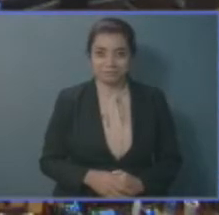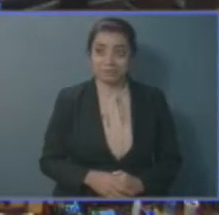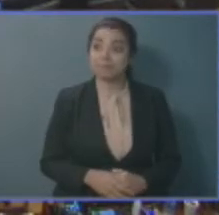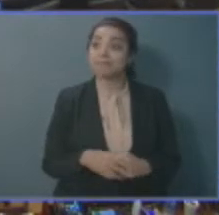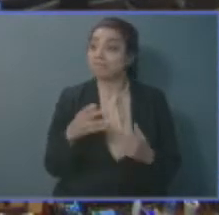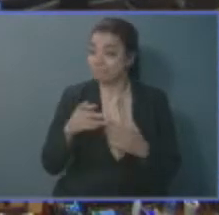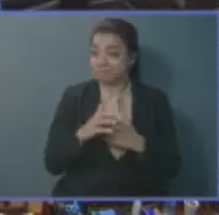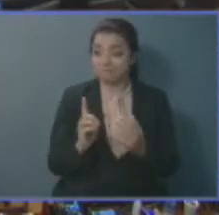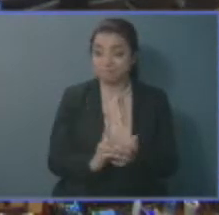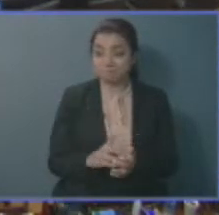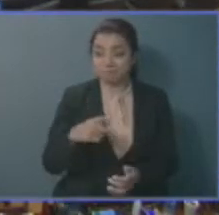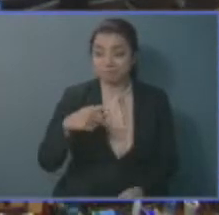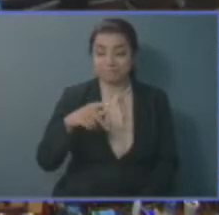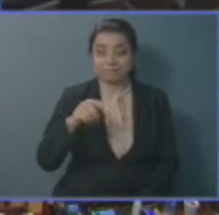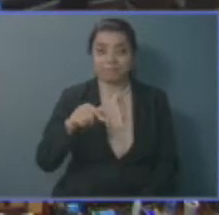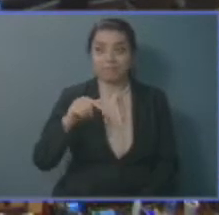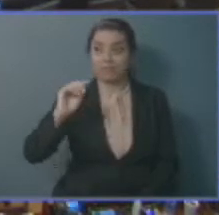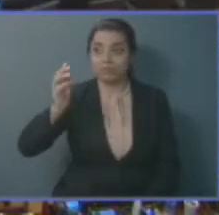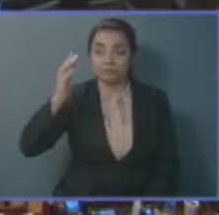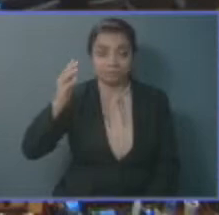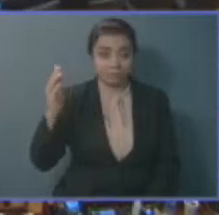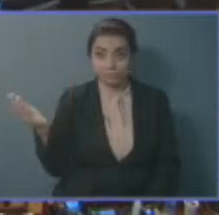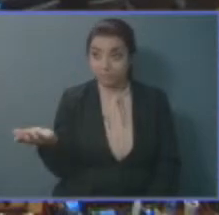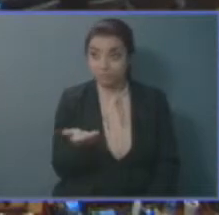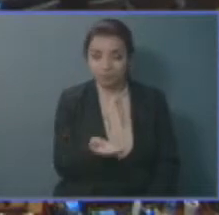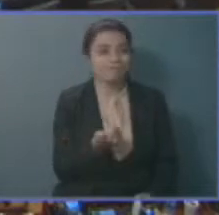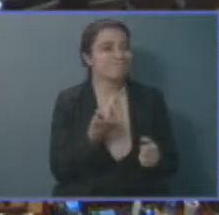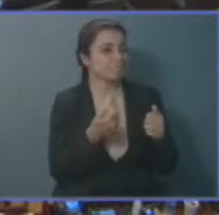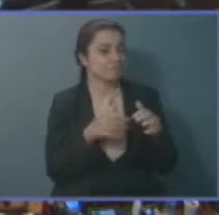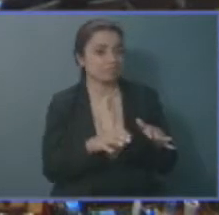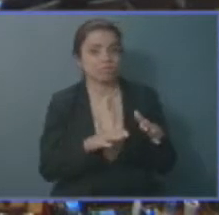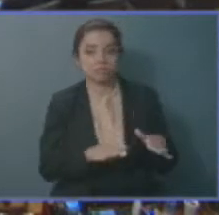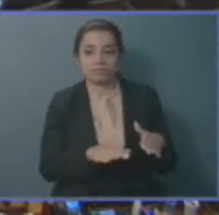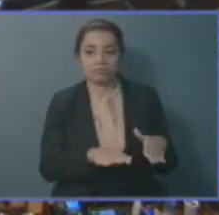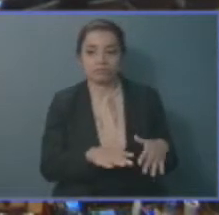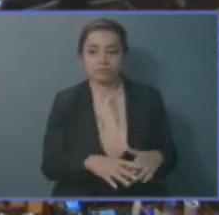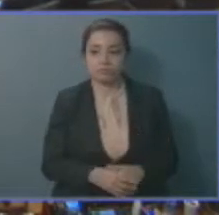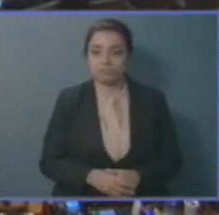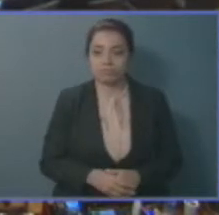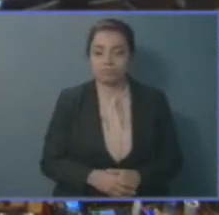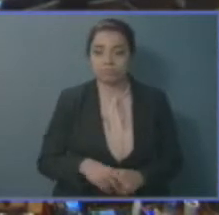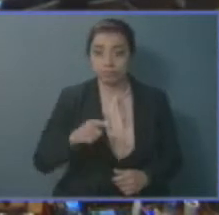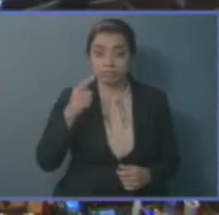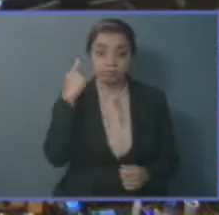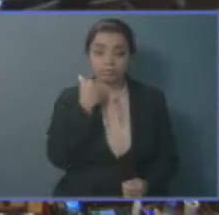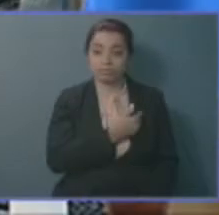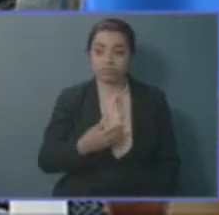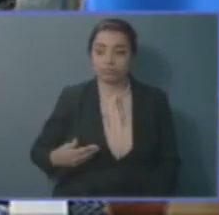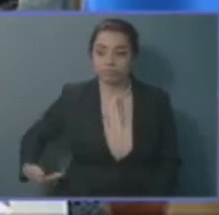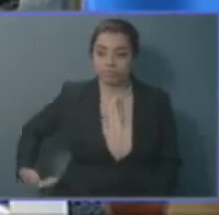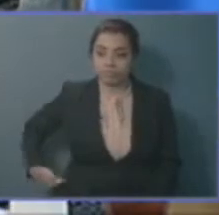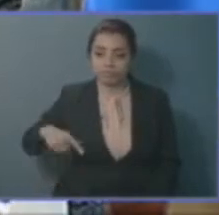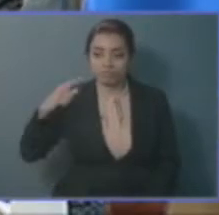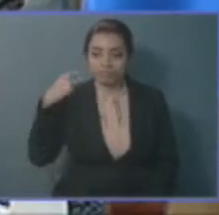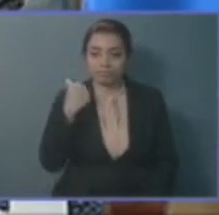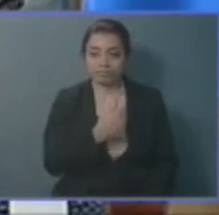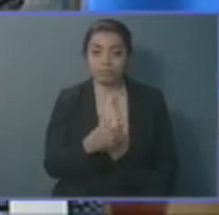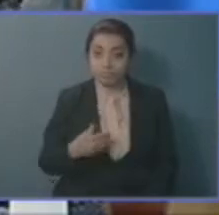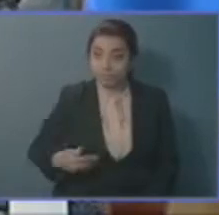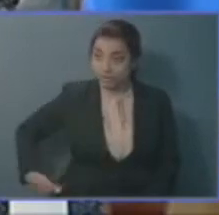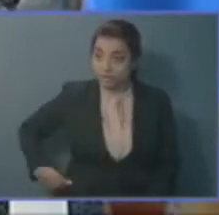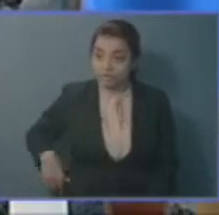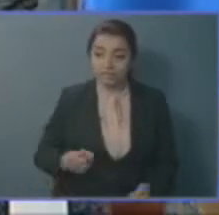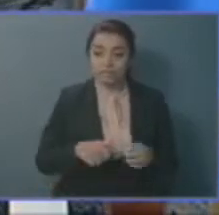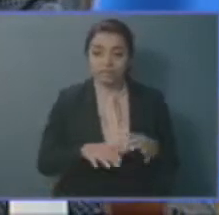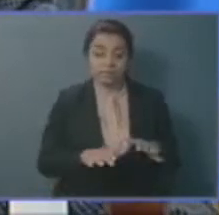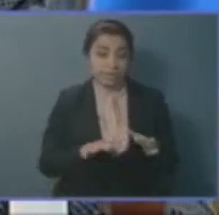Diputado Rodolfo Parker tiene la palabra. Sí, ya, gracias. Gracias, señor presidente. Hacer un